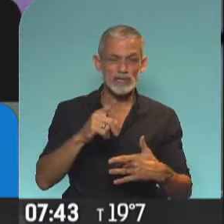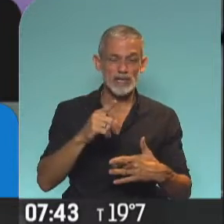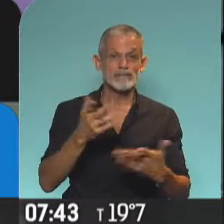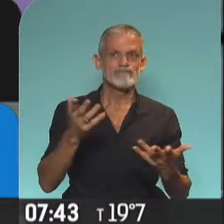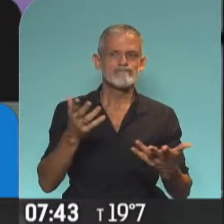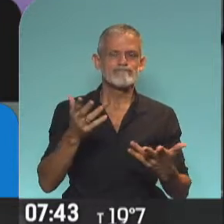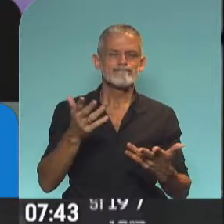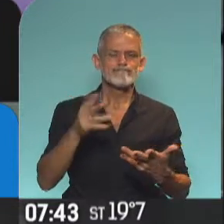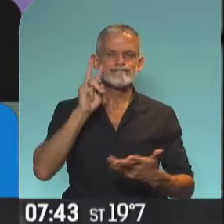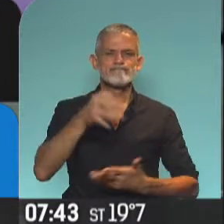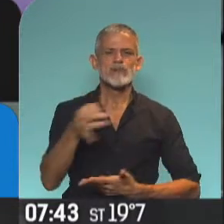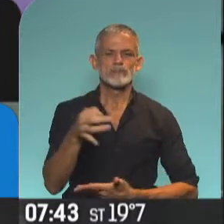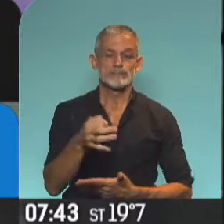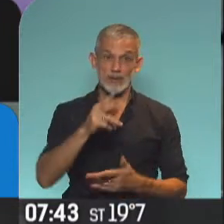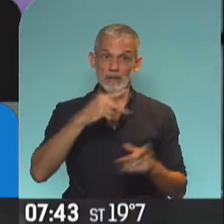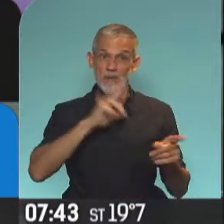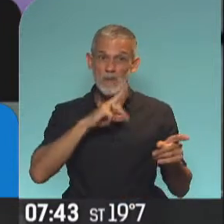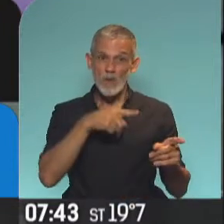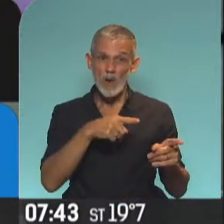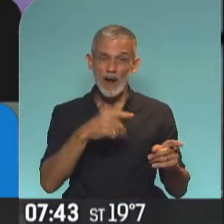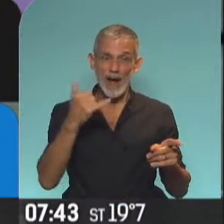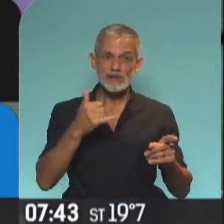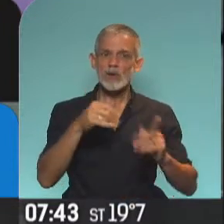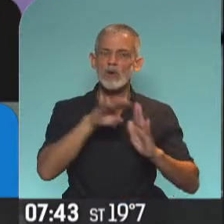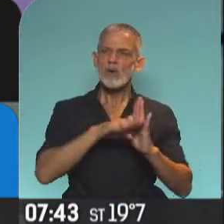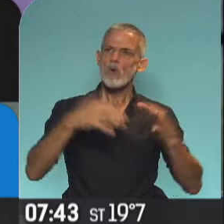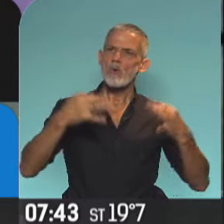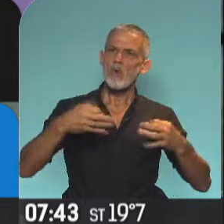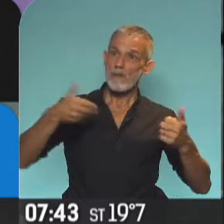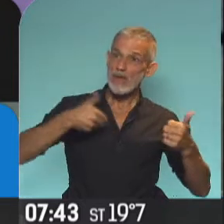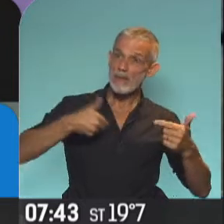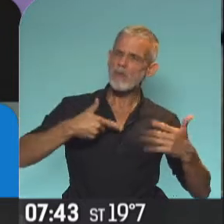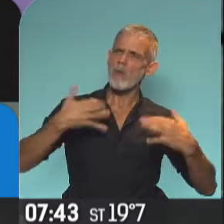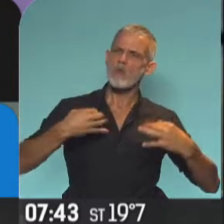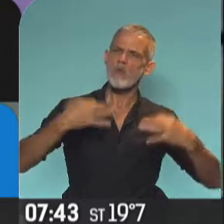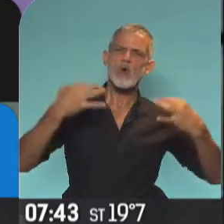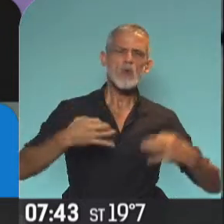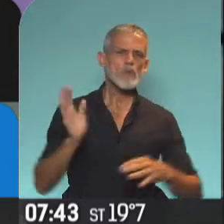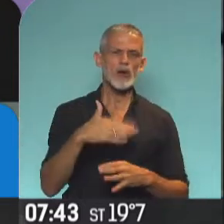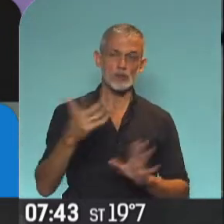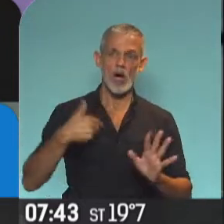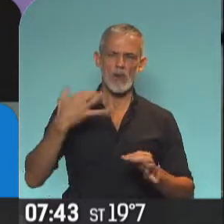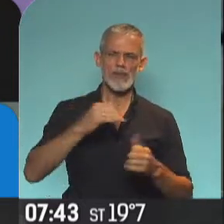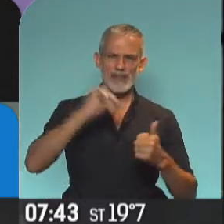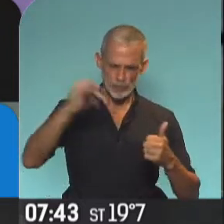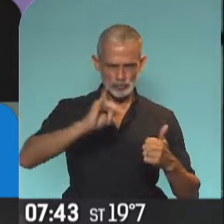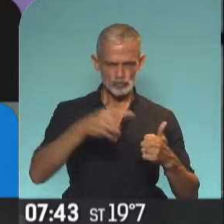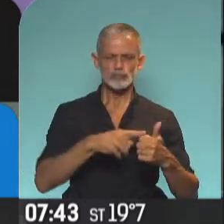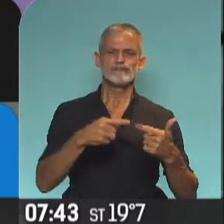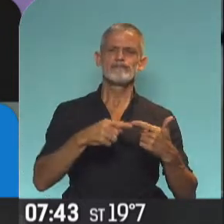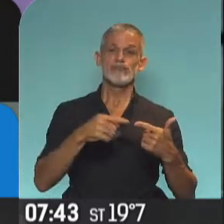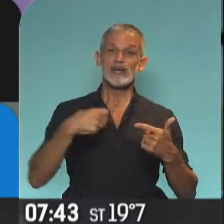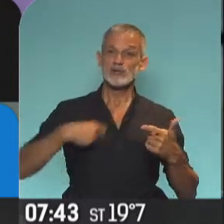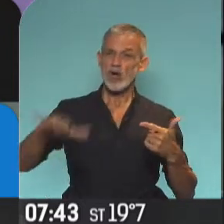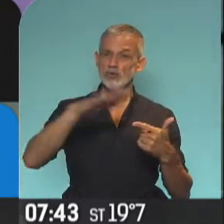caso lo que muestra es cuando las víctimas hacen todo lo que de alguna manera el estado les pide que hagan o el estado les dice bueno hagan las denuncias le pide a la